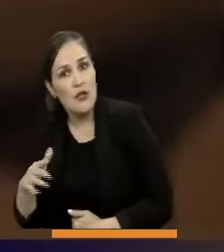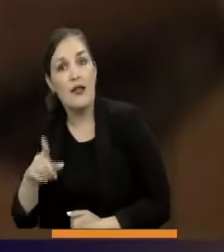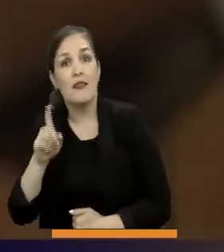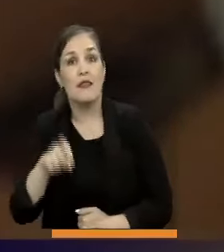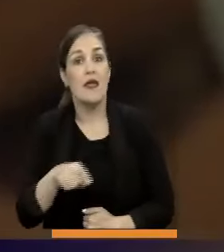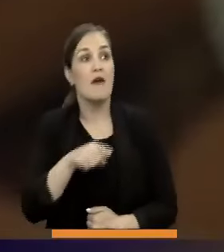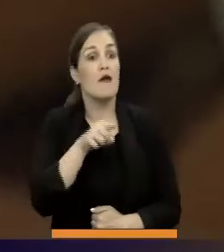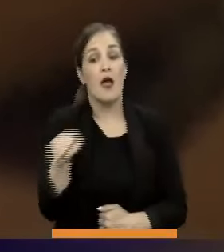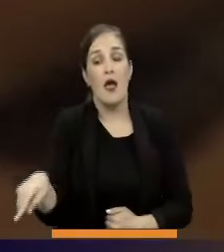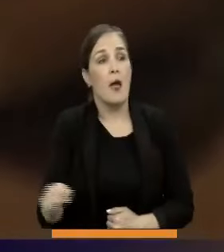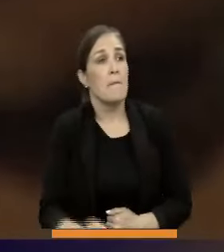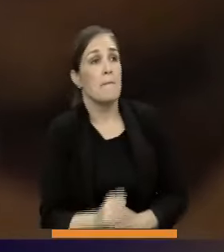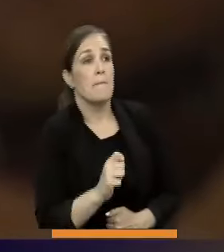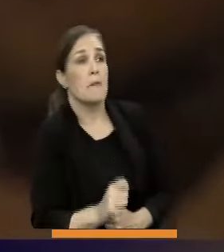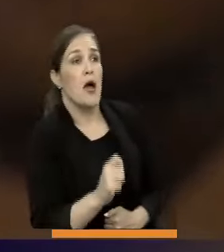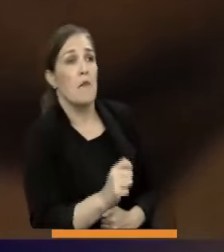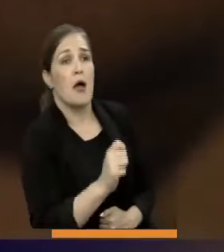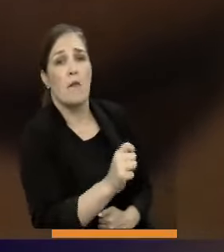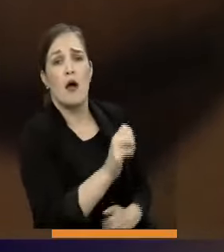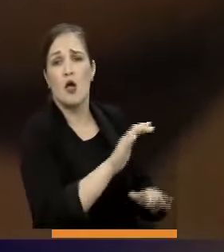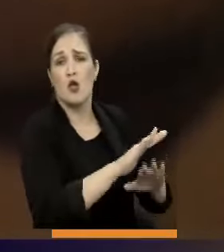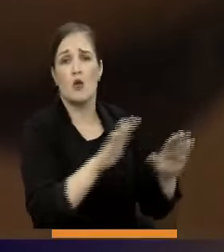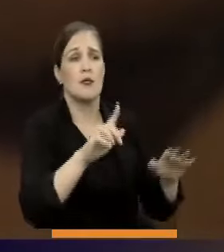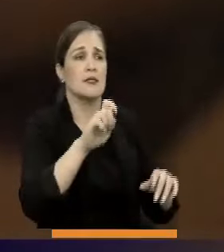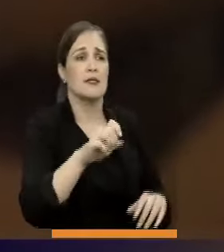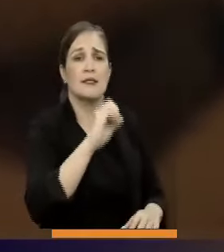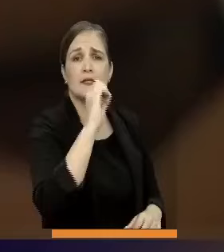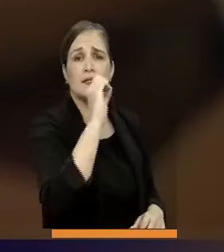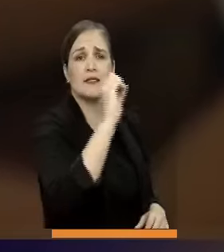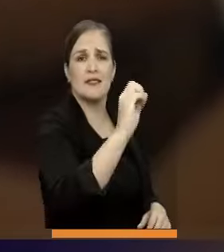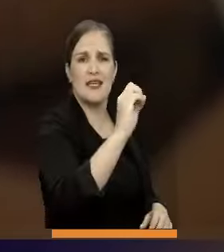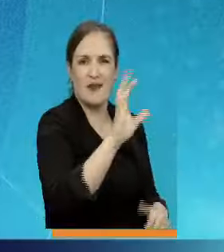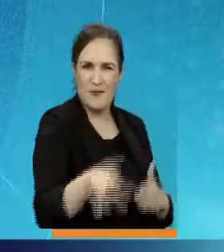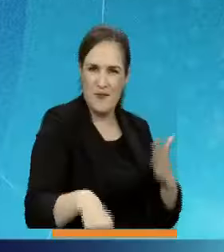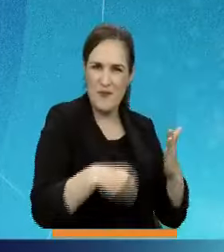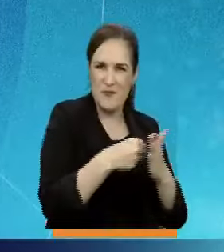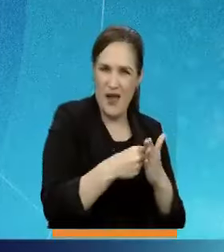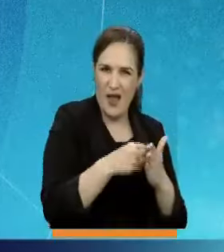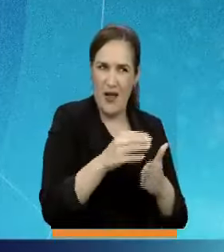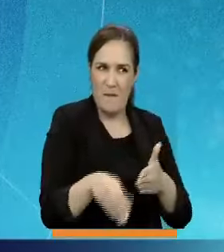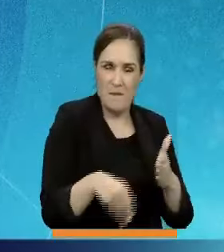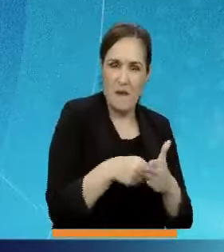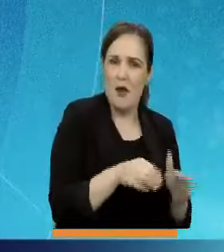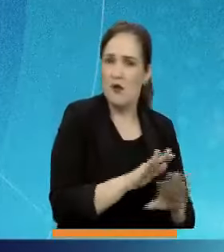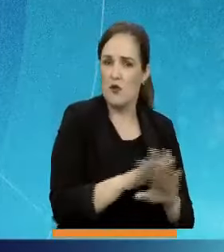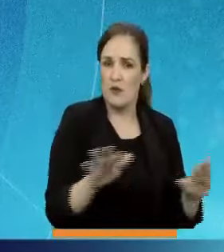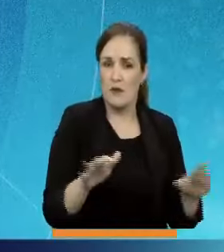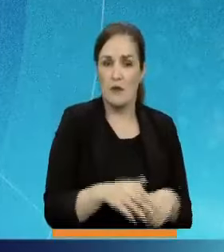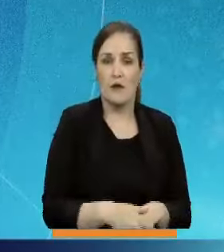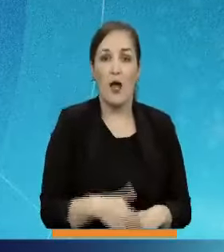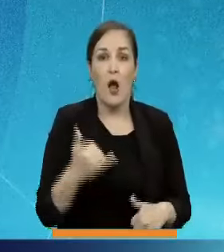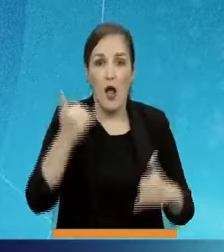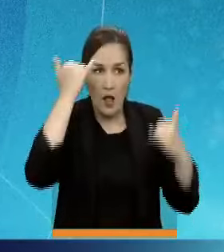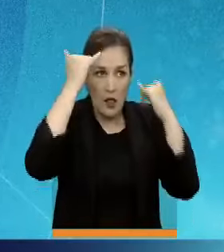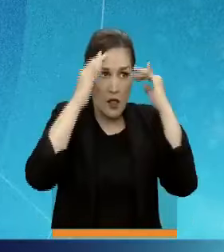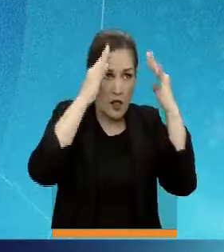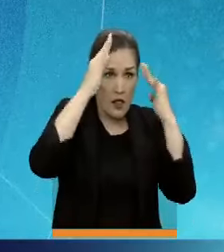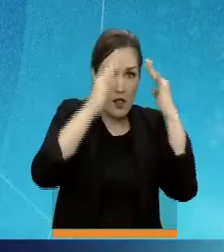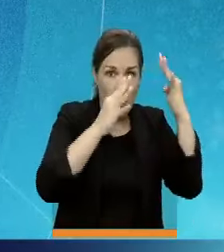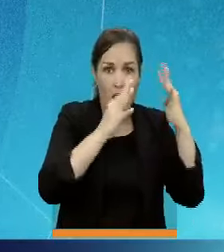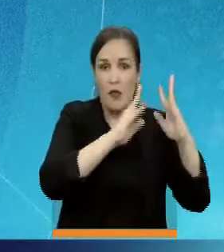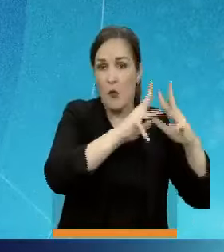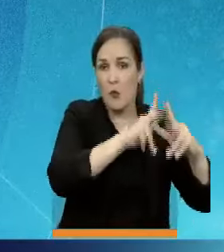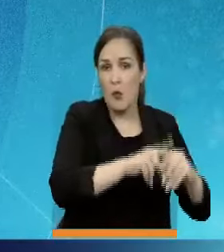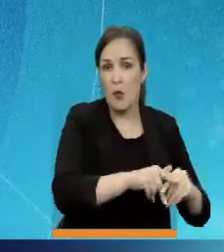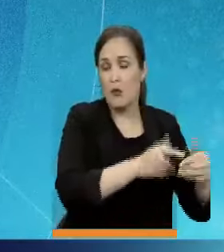pago de cuotas moderadoras, es decir, los llamados copagos. Esos no pueden ser improvisados por la